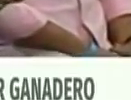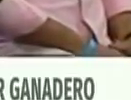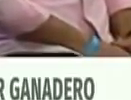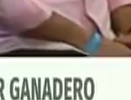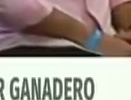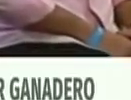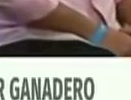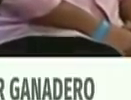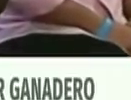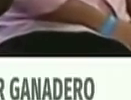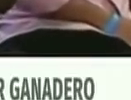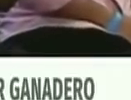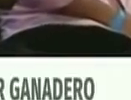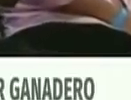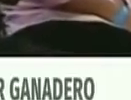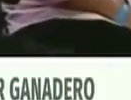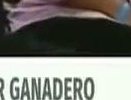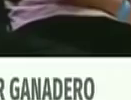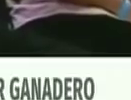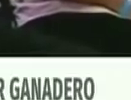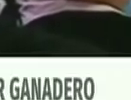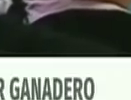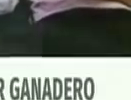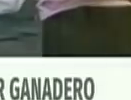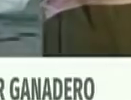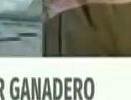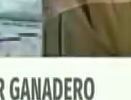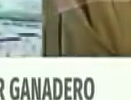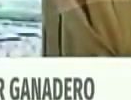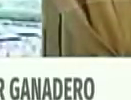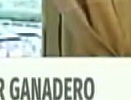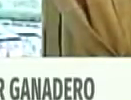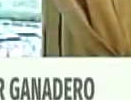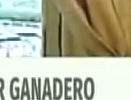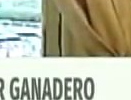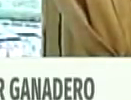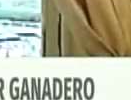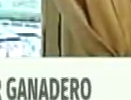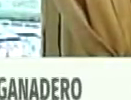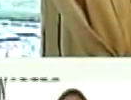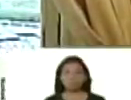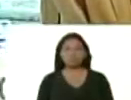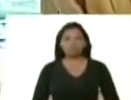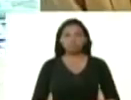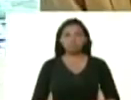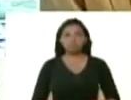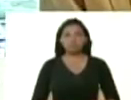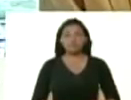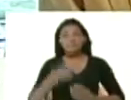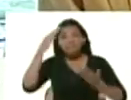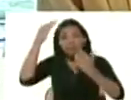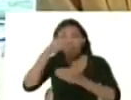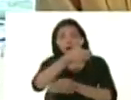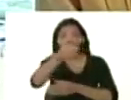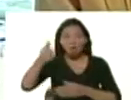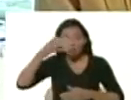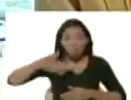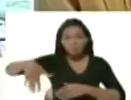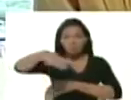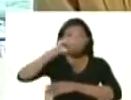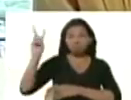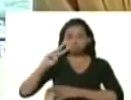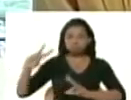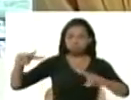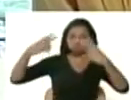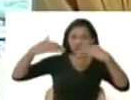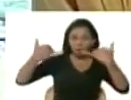de ceniza. Miércoles 26 de febrero, ya se va el mes de febrero. Mi saludo a todo el pueblo de Venezuela que